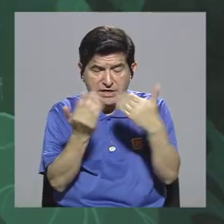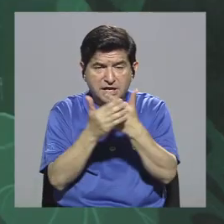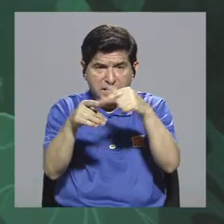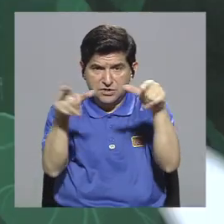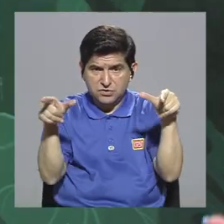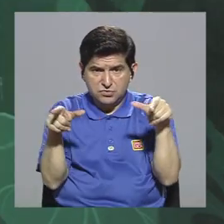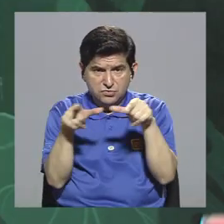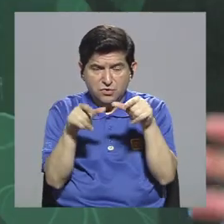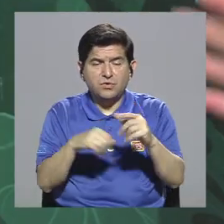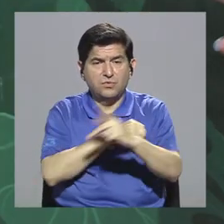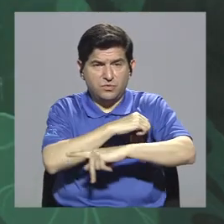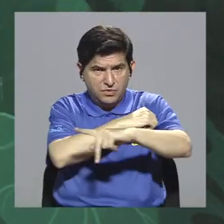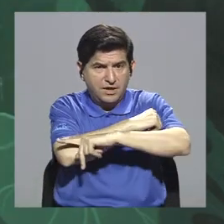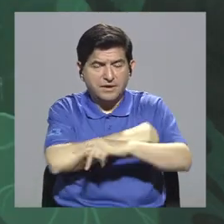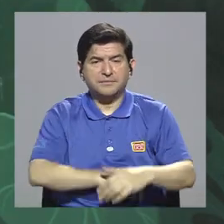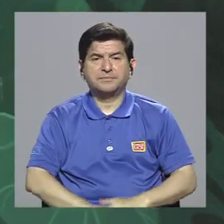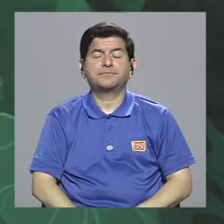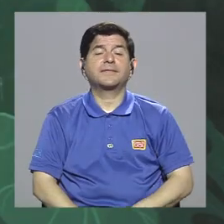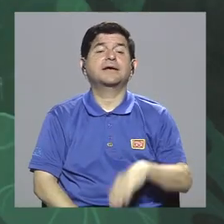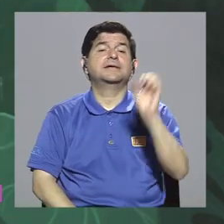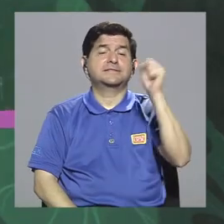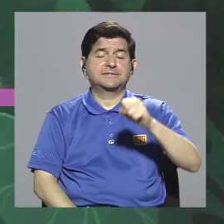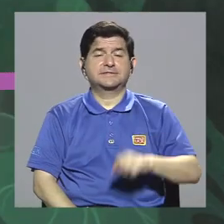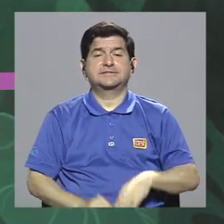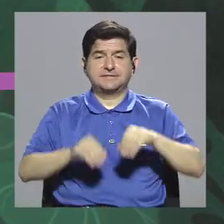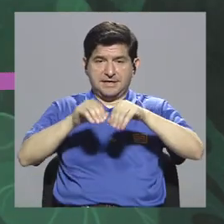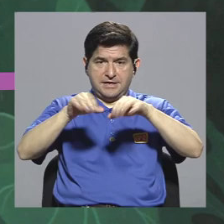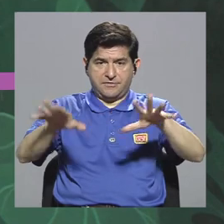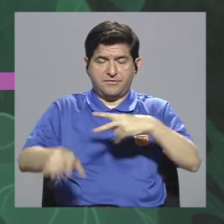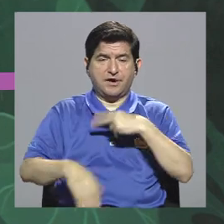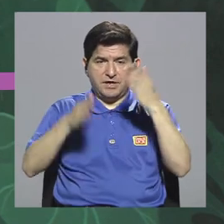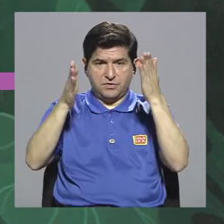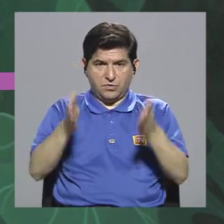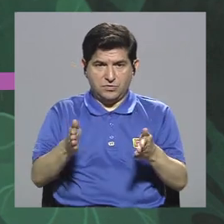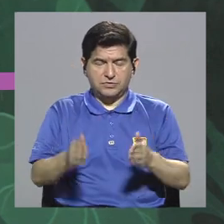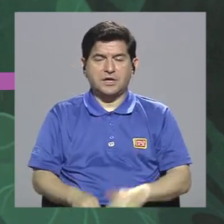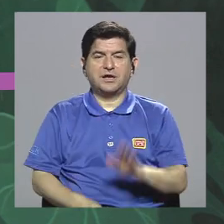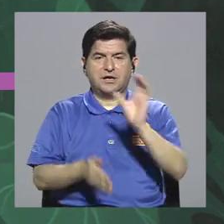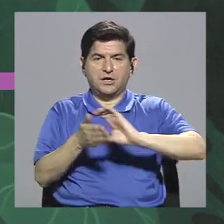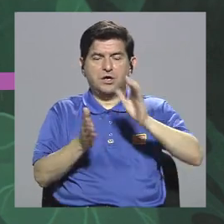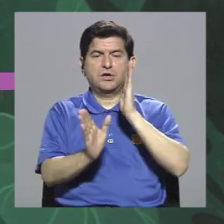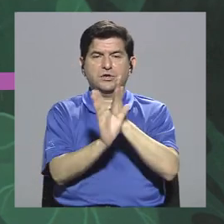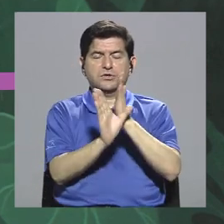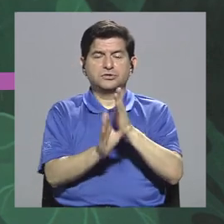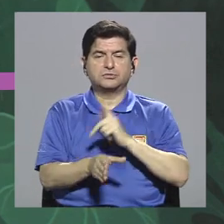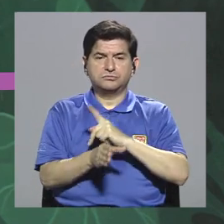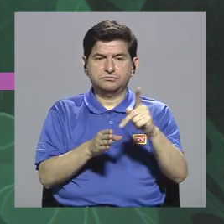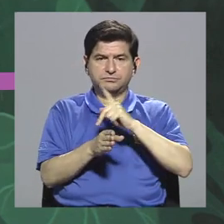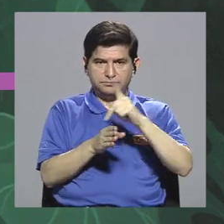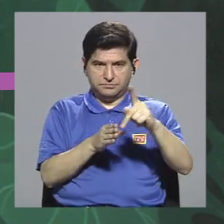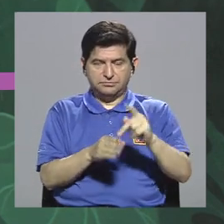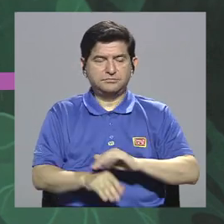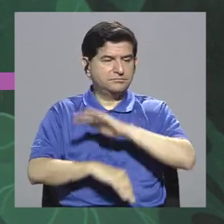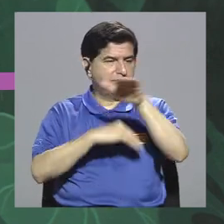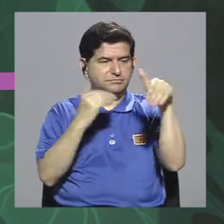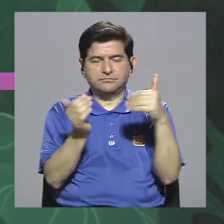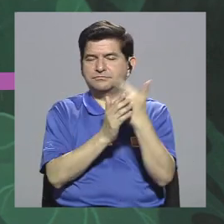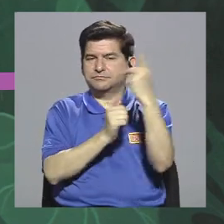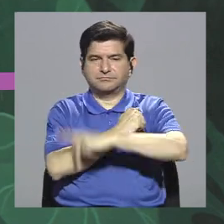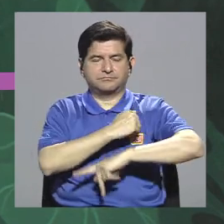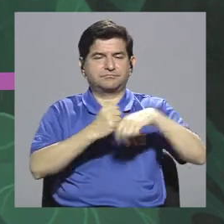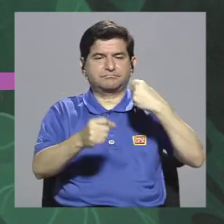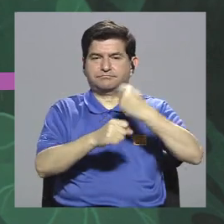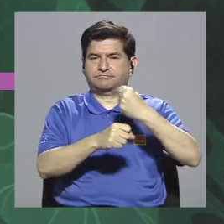están ofreciendo, poniendo a disposición en cualquier lado, para personas en cualquier lado del país. Sí, la red de voluntariado del Colegio de